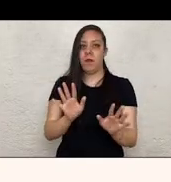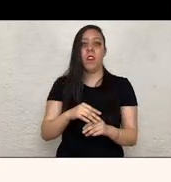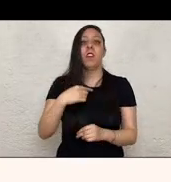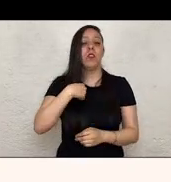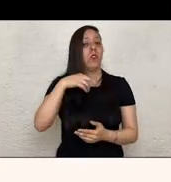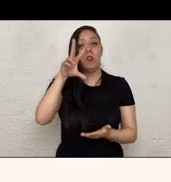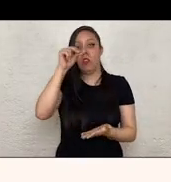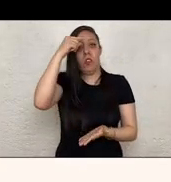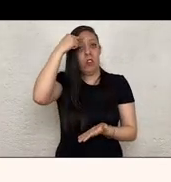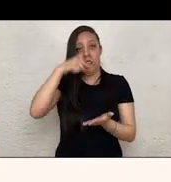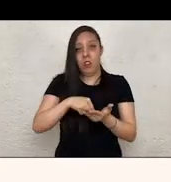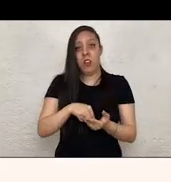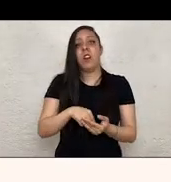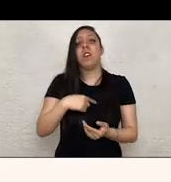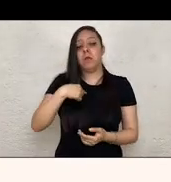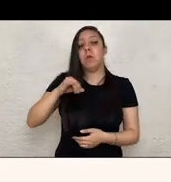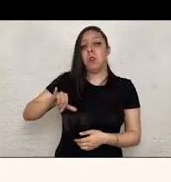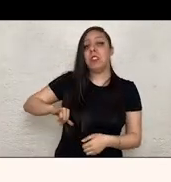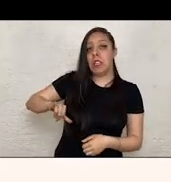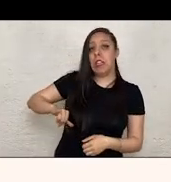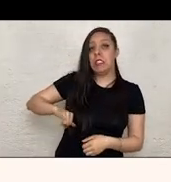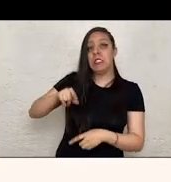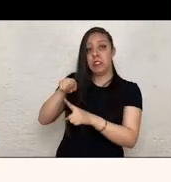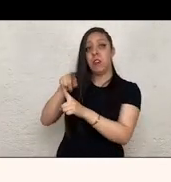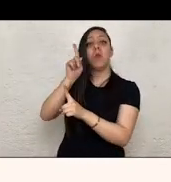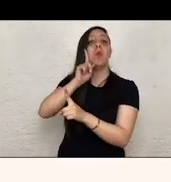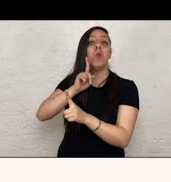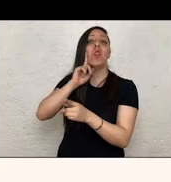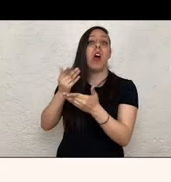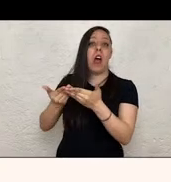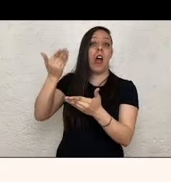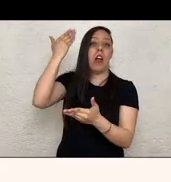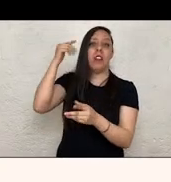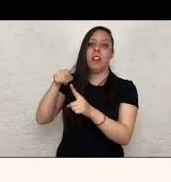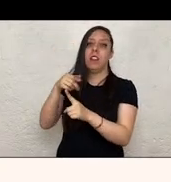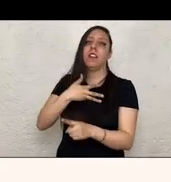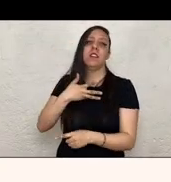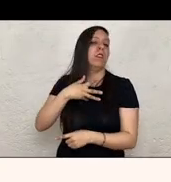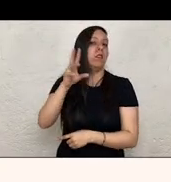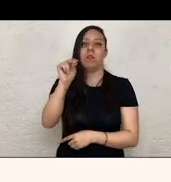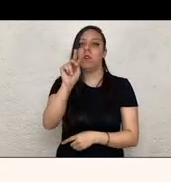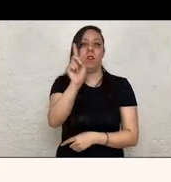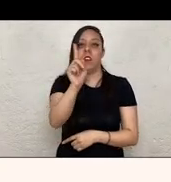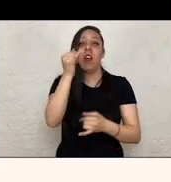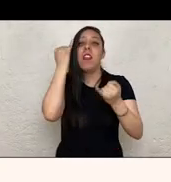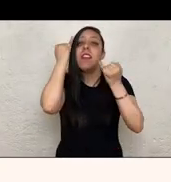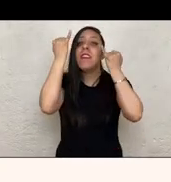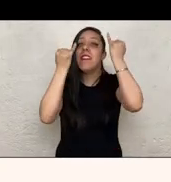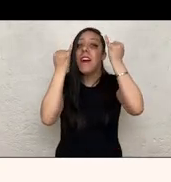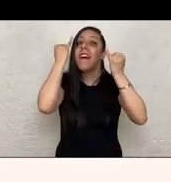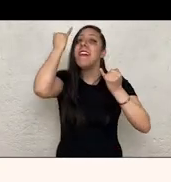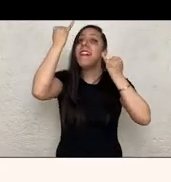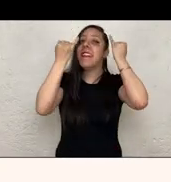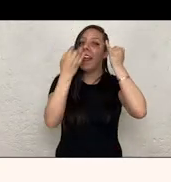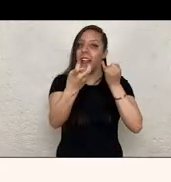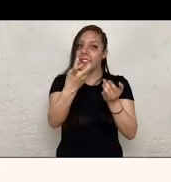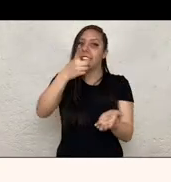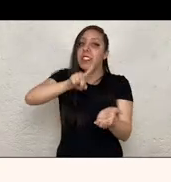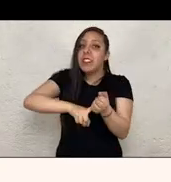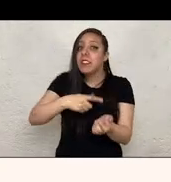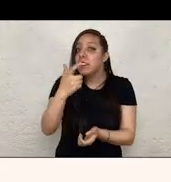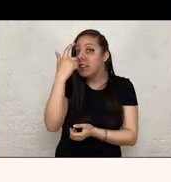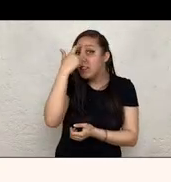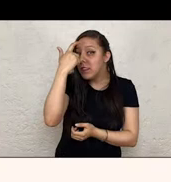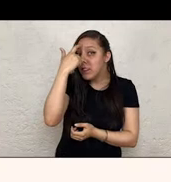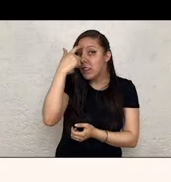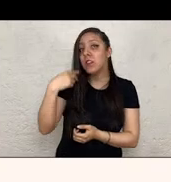mucho la mujer verdadera, la mujer que existía. Él se interesaba en la idea que existe en